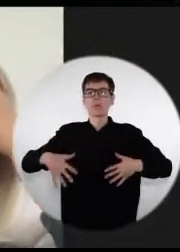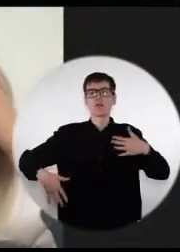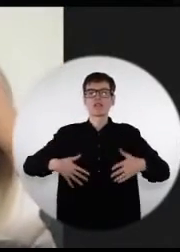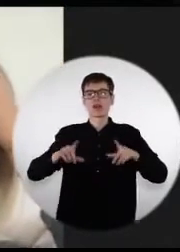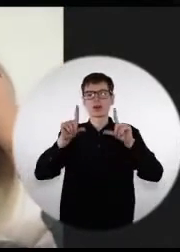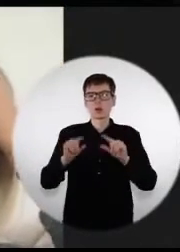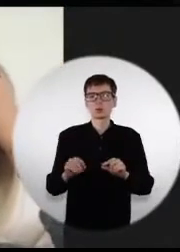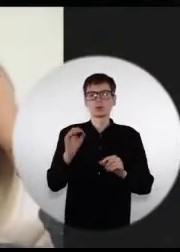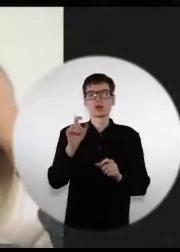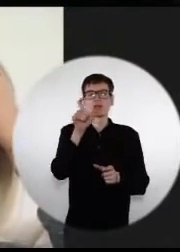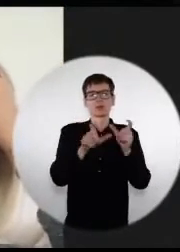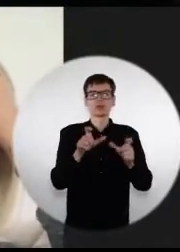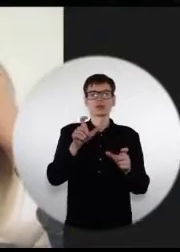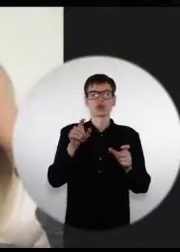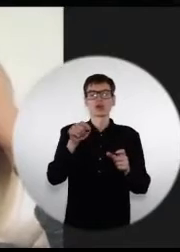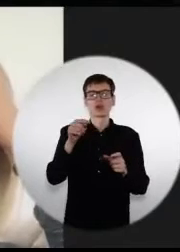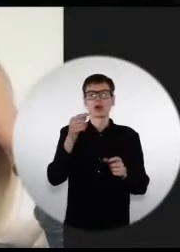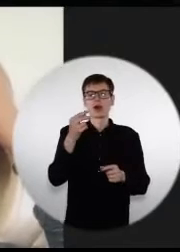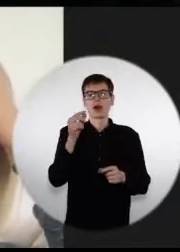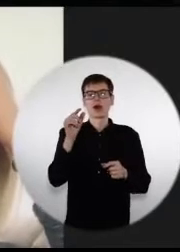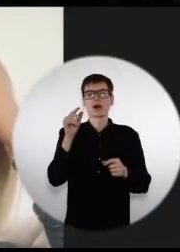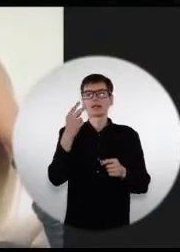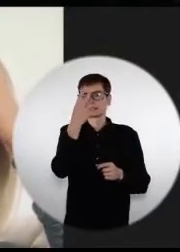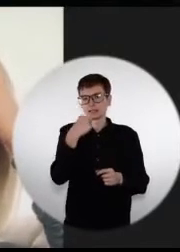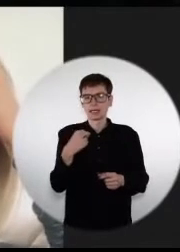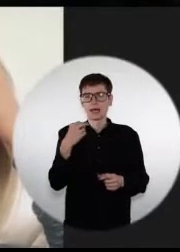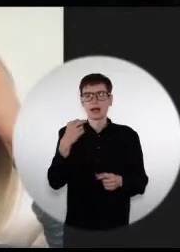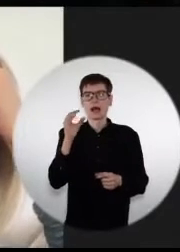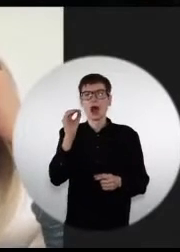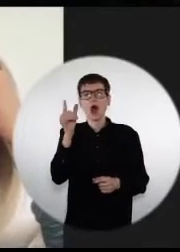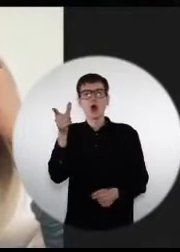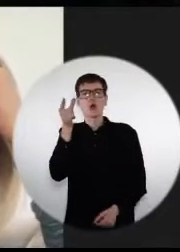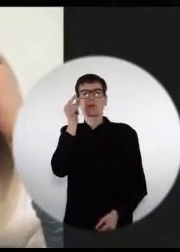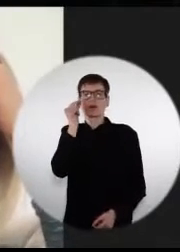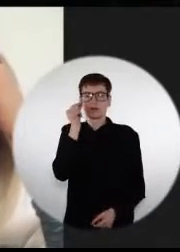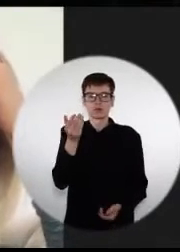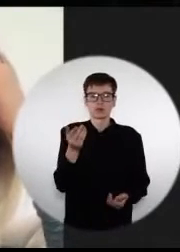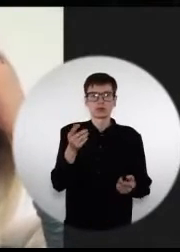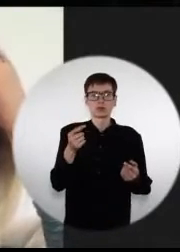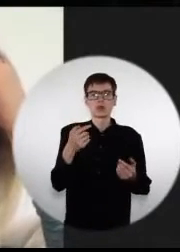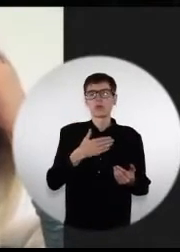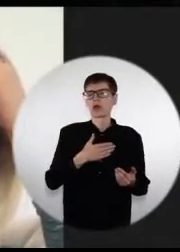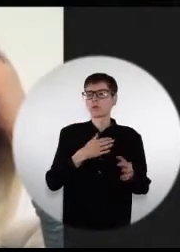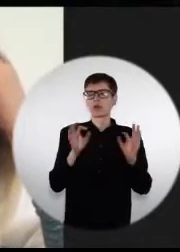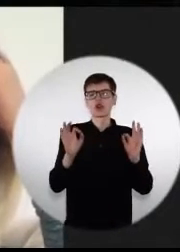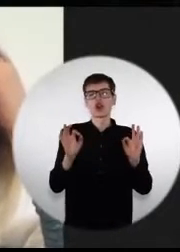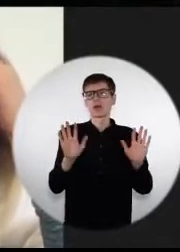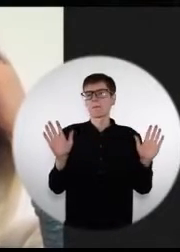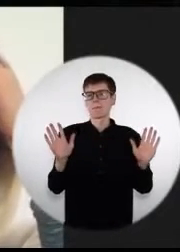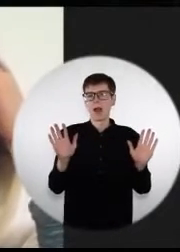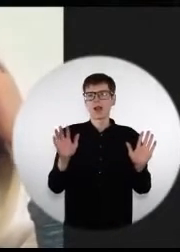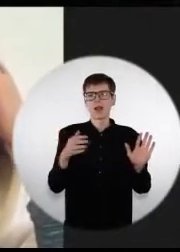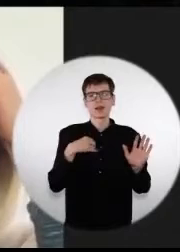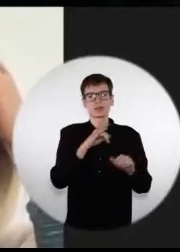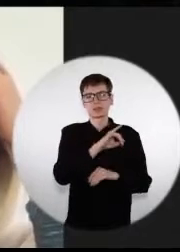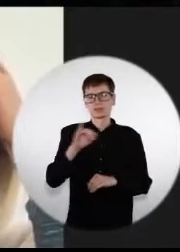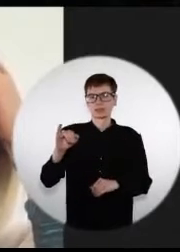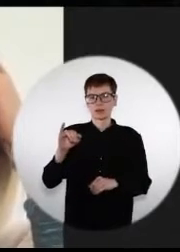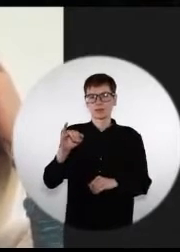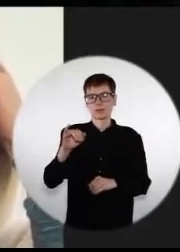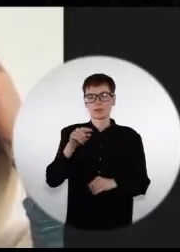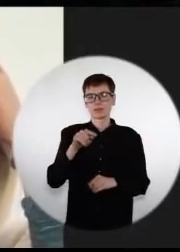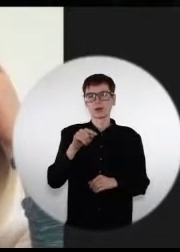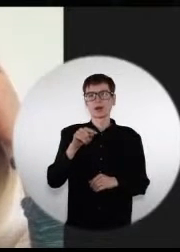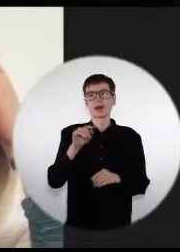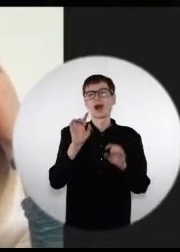pena siempre estaba rodeada de personas que tienen podría reducir en mi colegio persona baja visión personas ciegas con la máquina de escribir hay una sala de clase